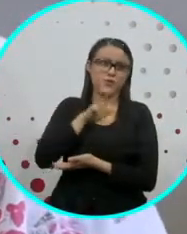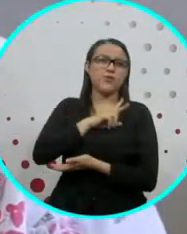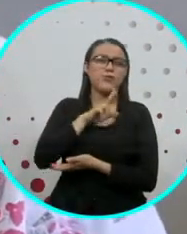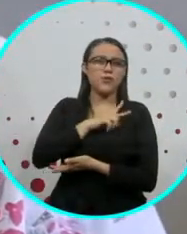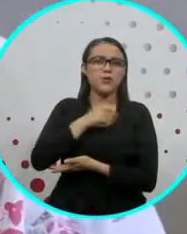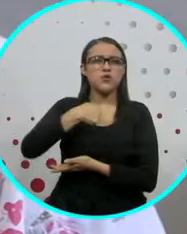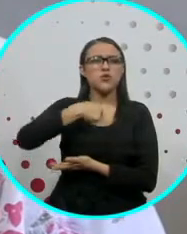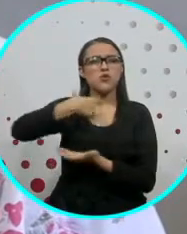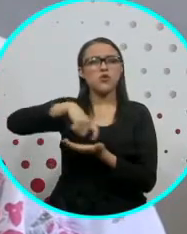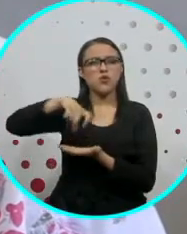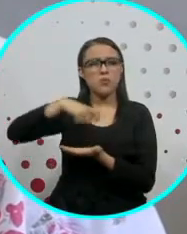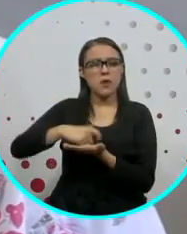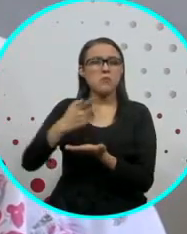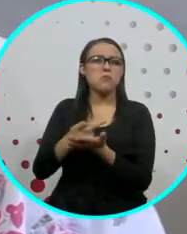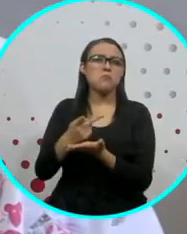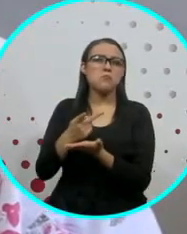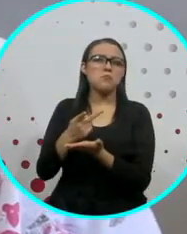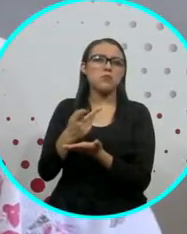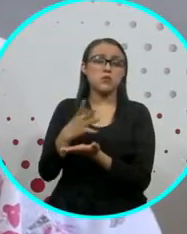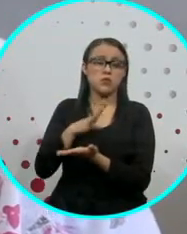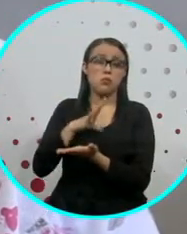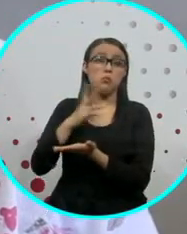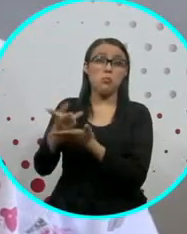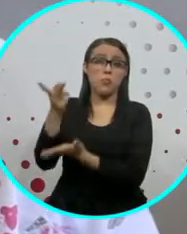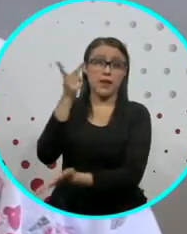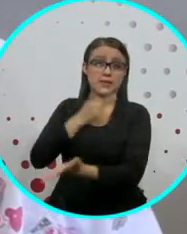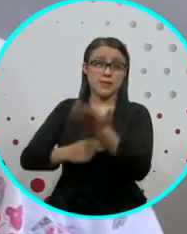este crédito en